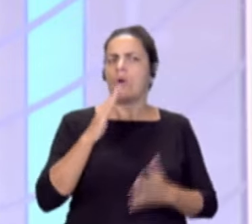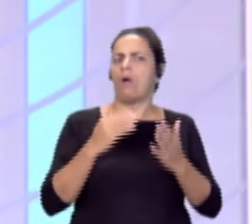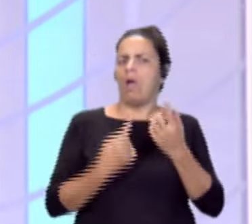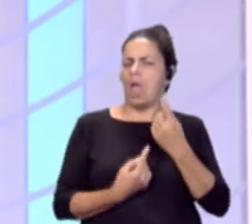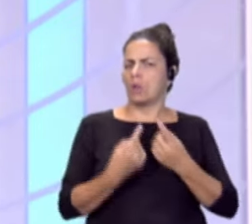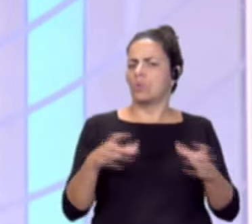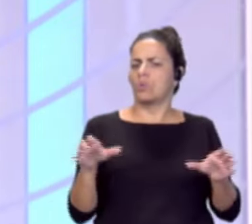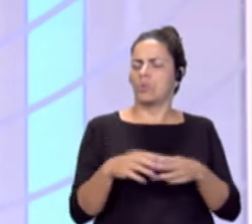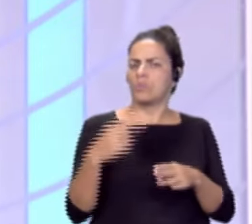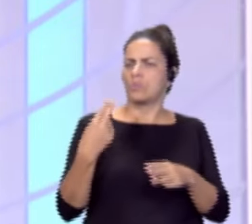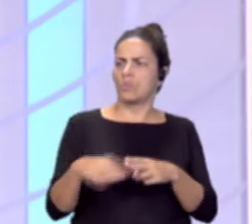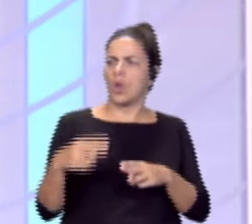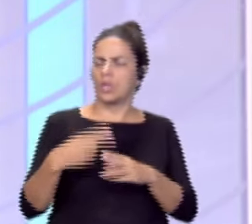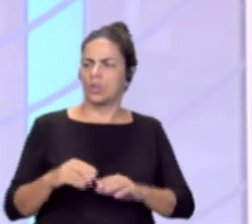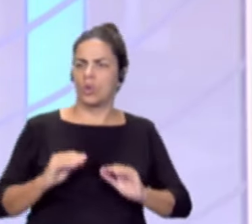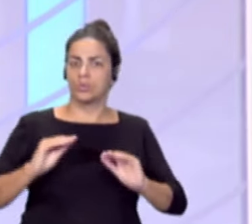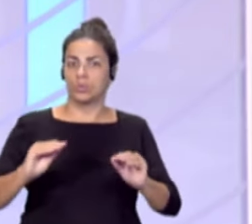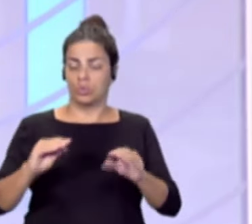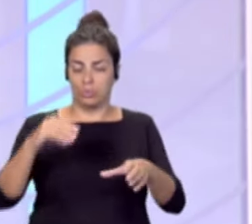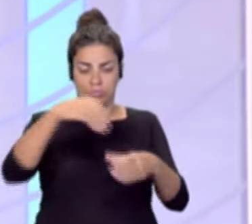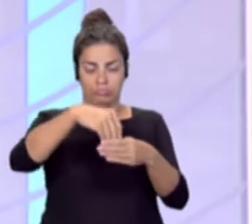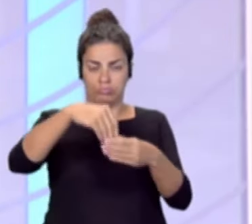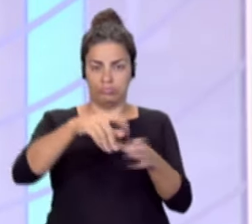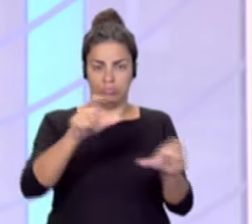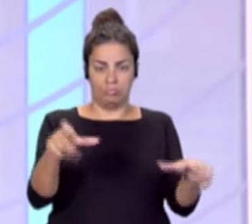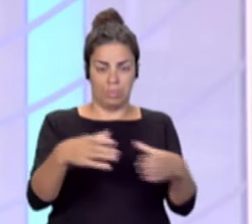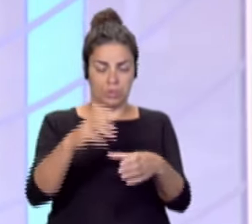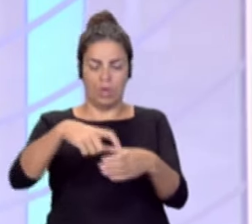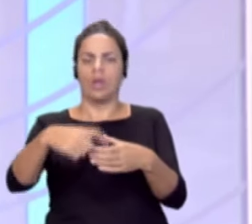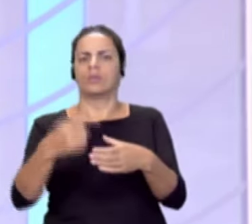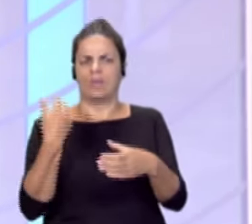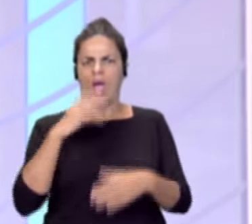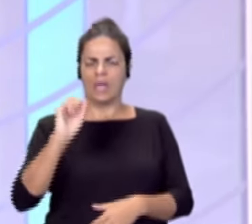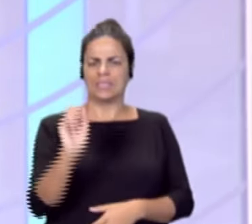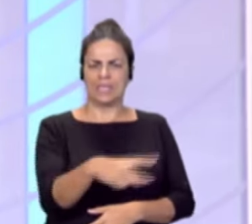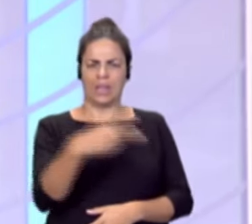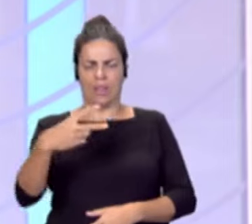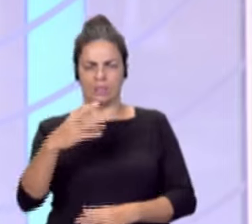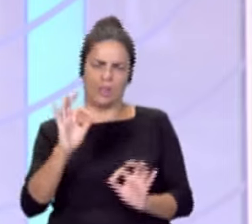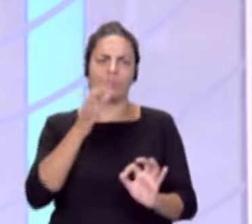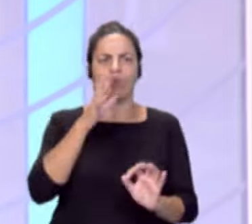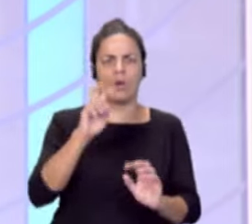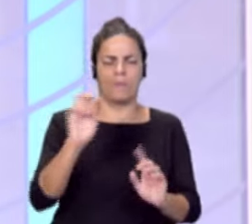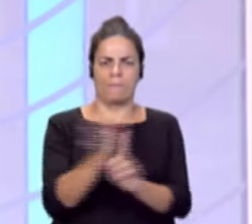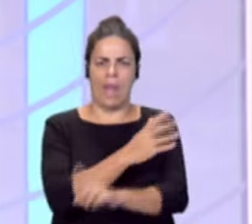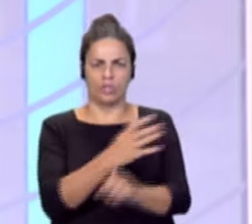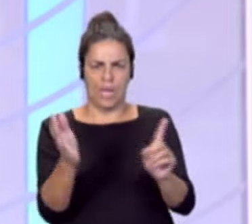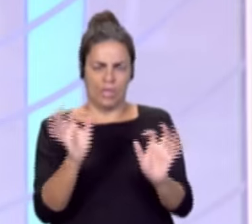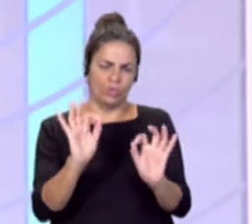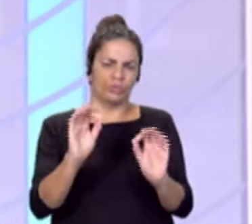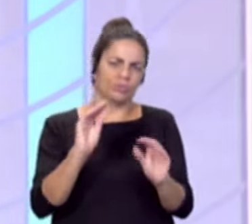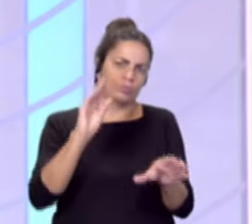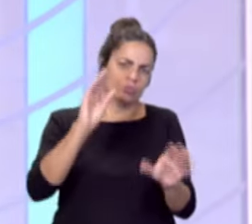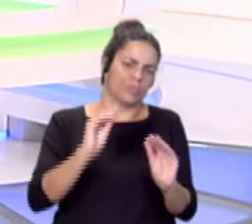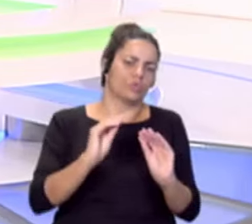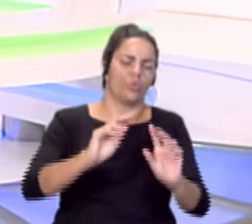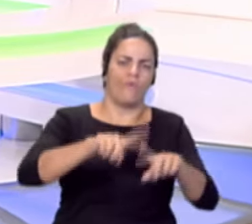que tiene entre sus filas a personas con sentencias sobre malos tratos en